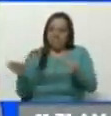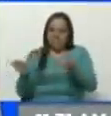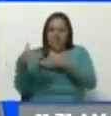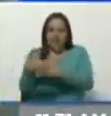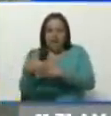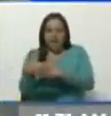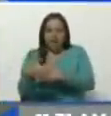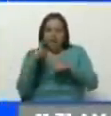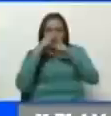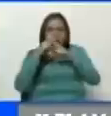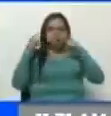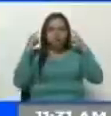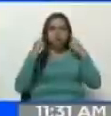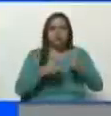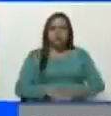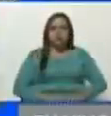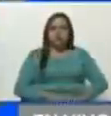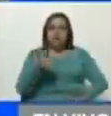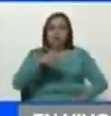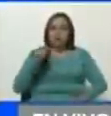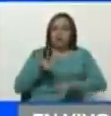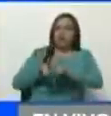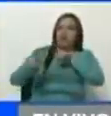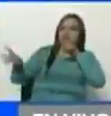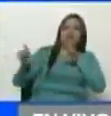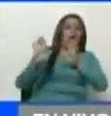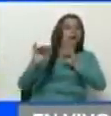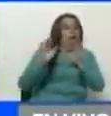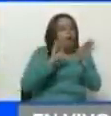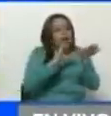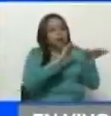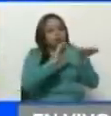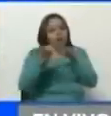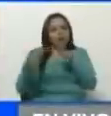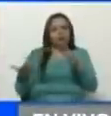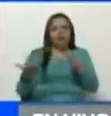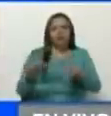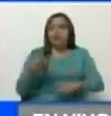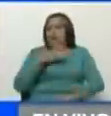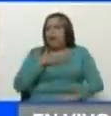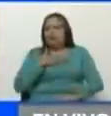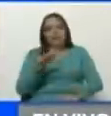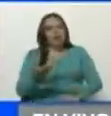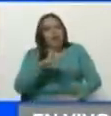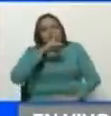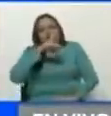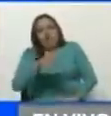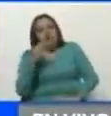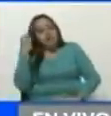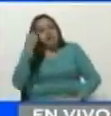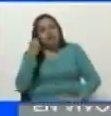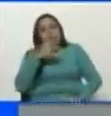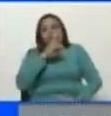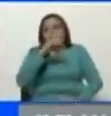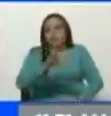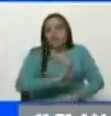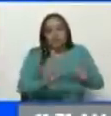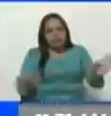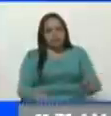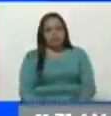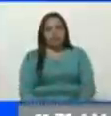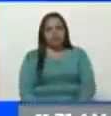y tratando a la gente de lejos, así como eso hasta para mí es insoportable. Entonces,